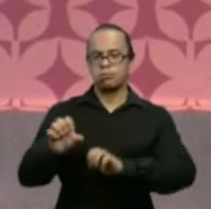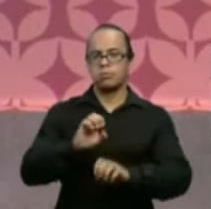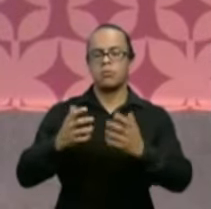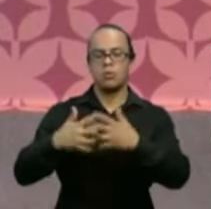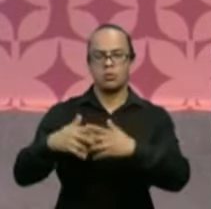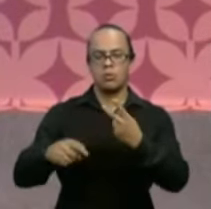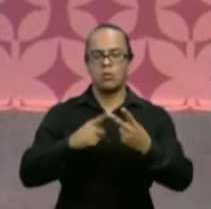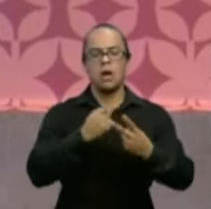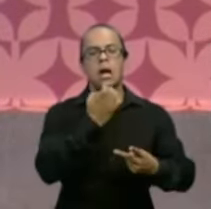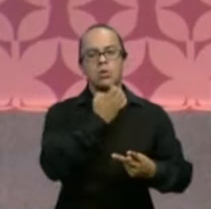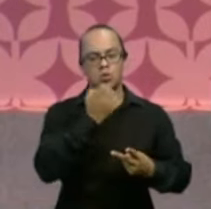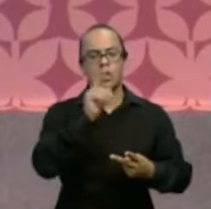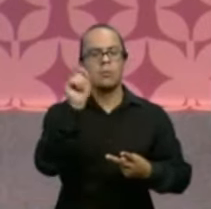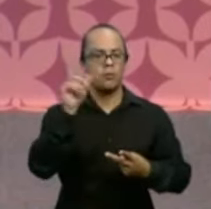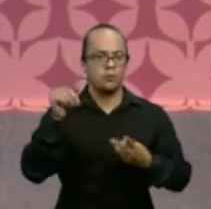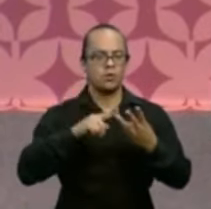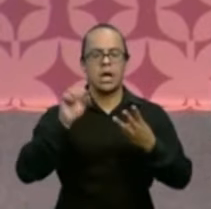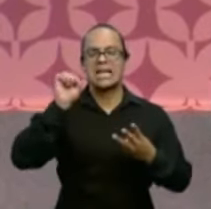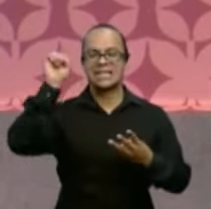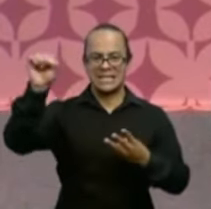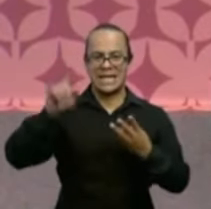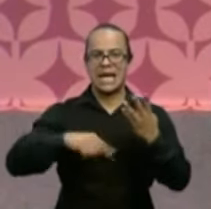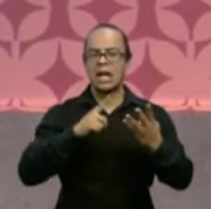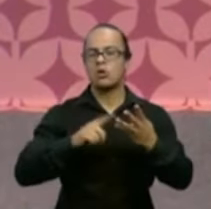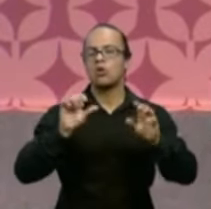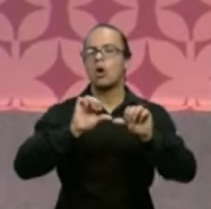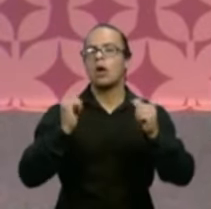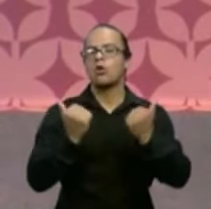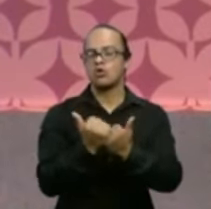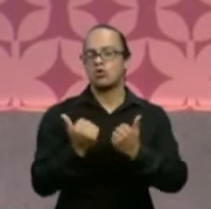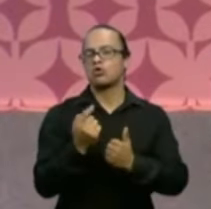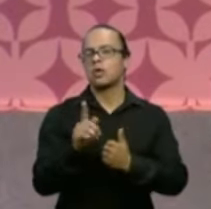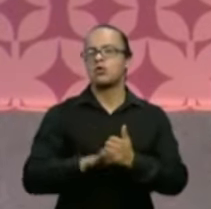de profesionistas, sindicatos, organizaciones de la